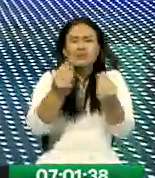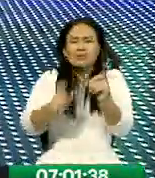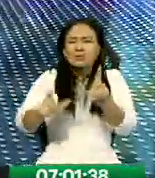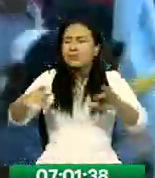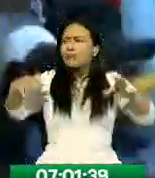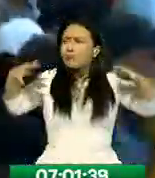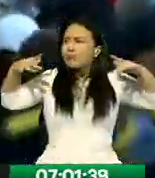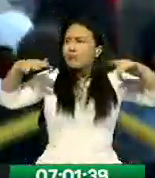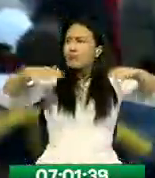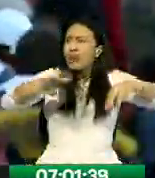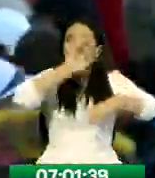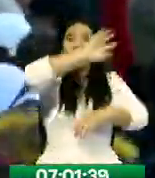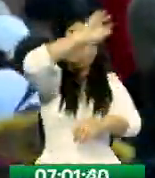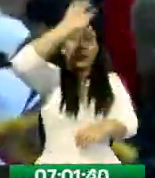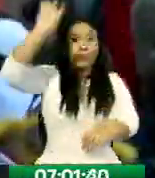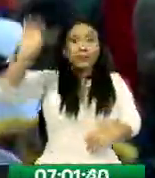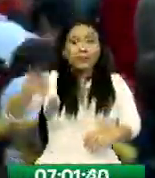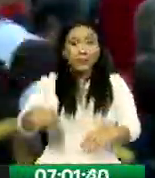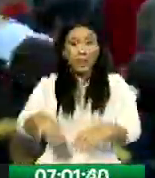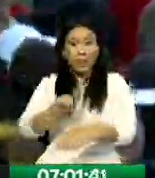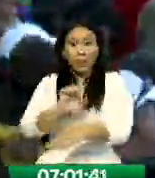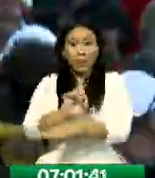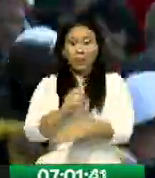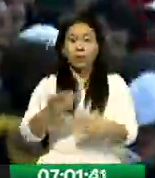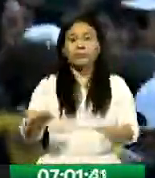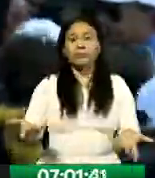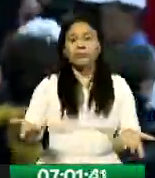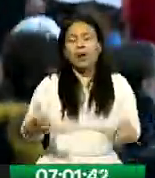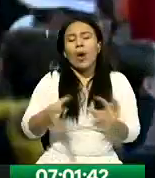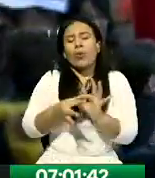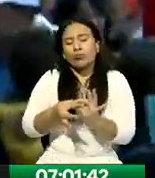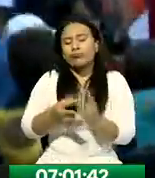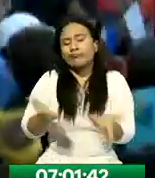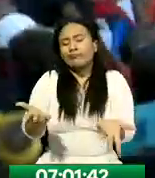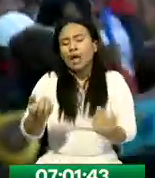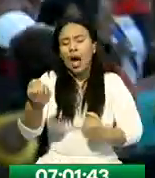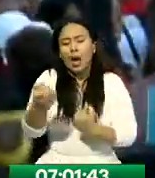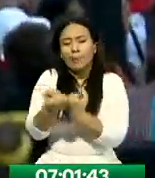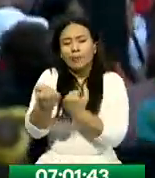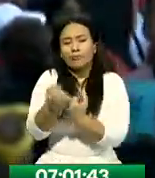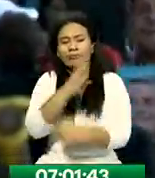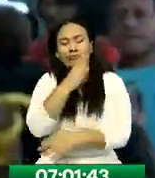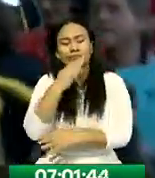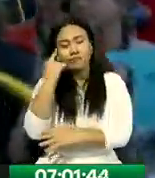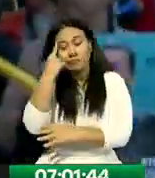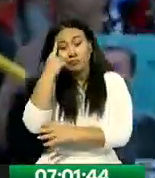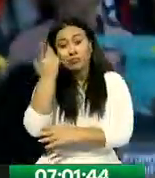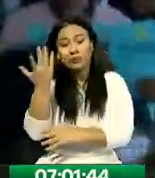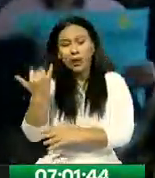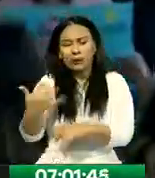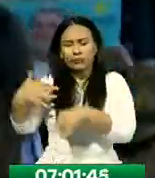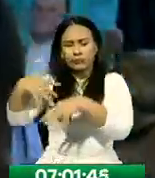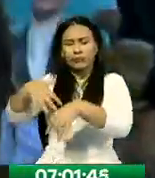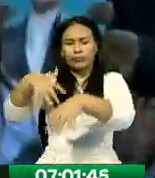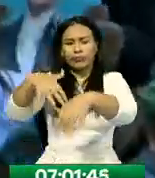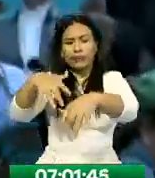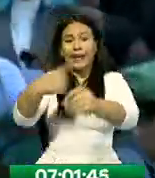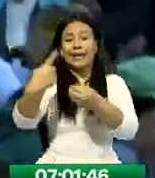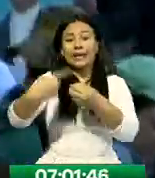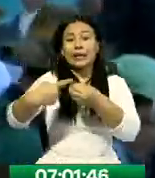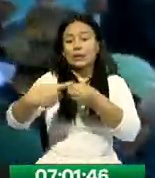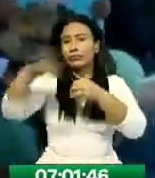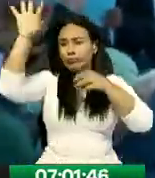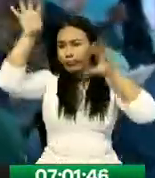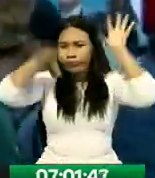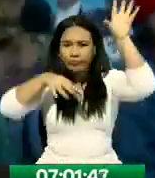de diferentes provincias del país, afines al expresidente de la República, Rafael Correa, marcharon en Quito